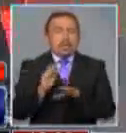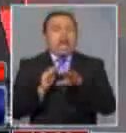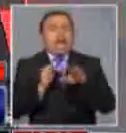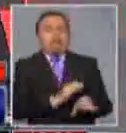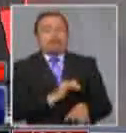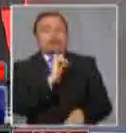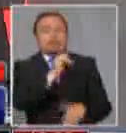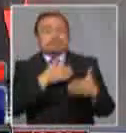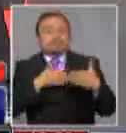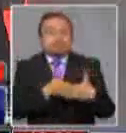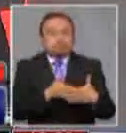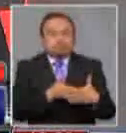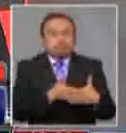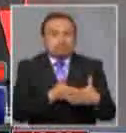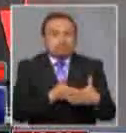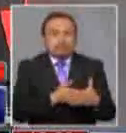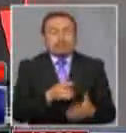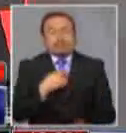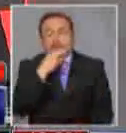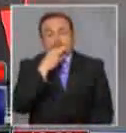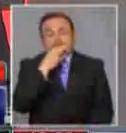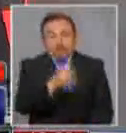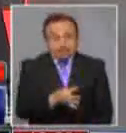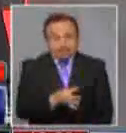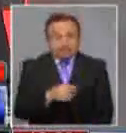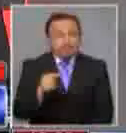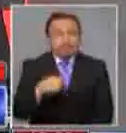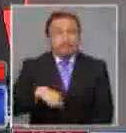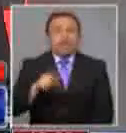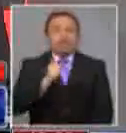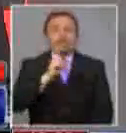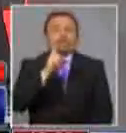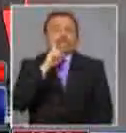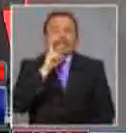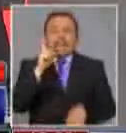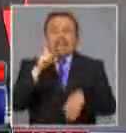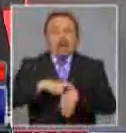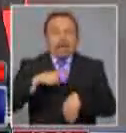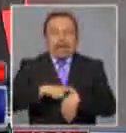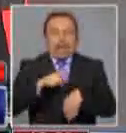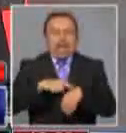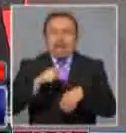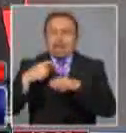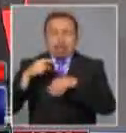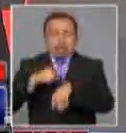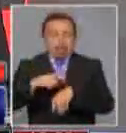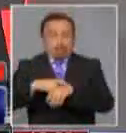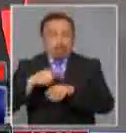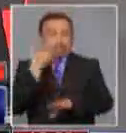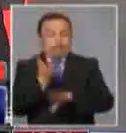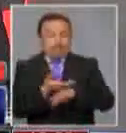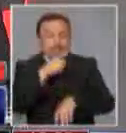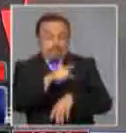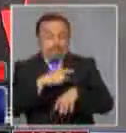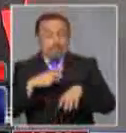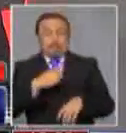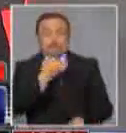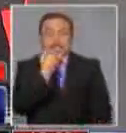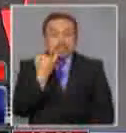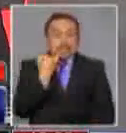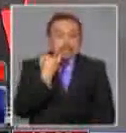no el bloqueo insisto Eh Esto no tiene horario el horario de movilización que pidió la